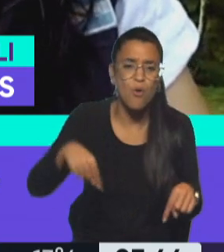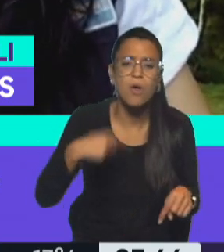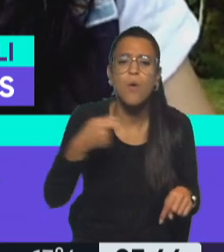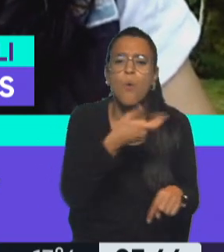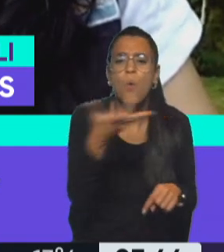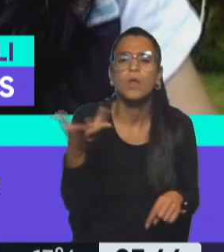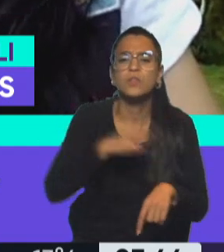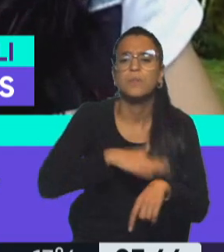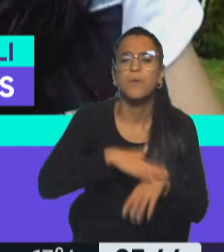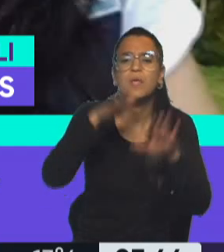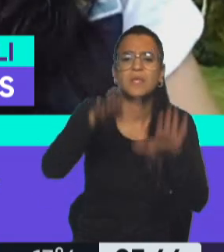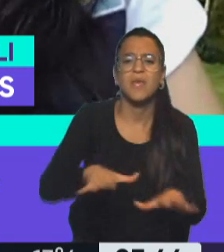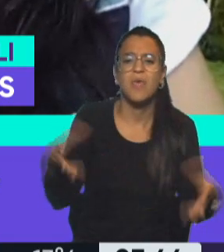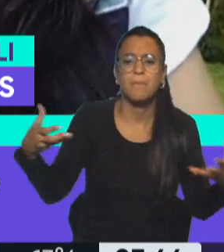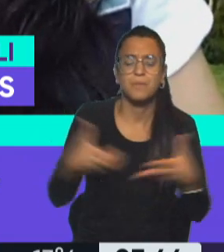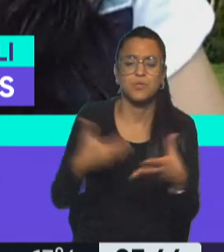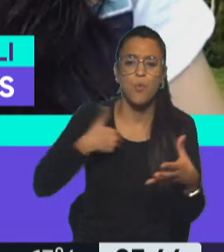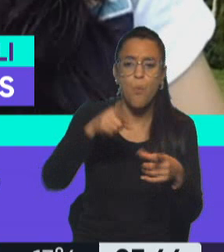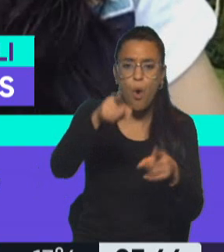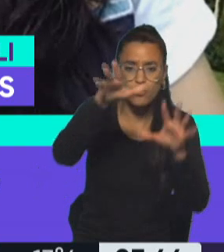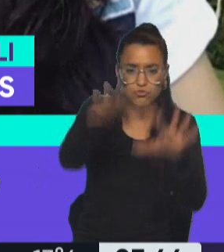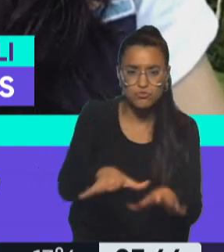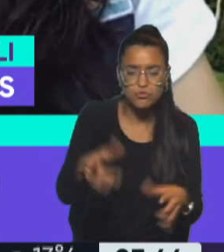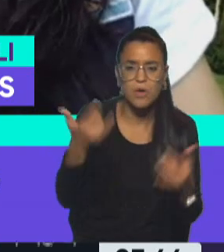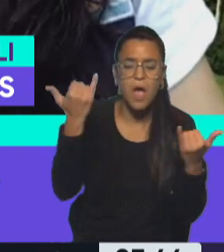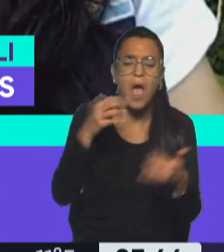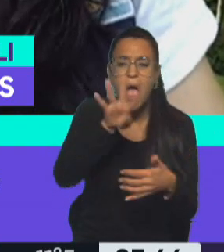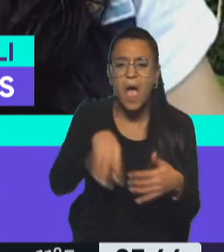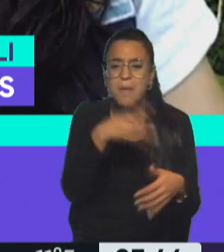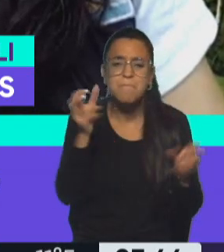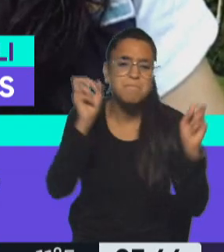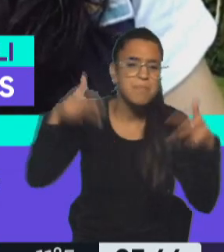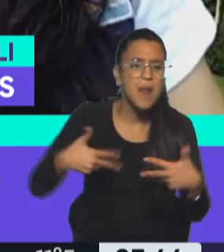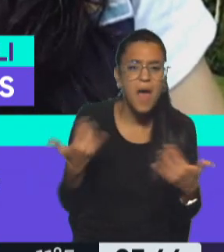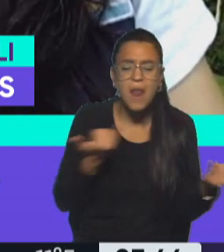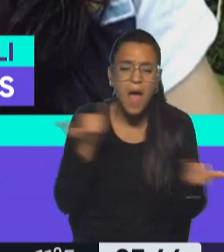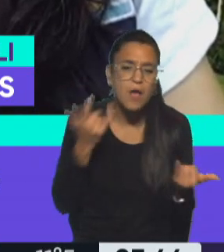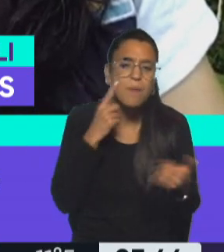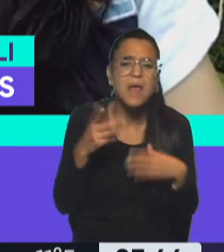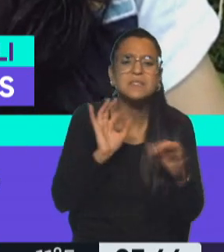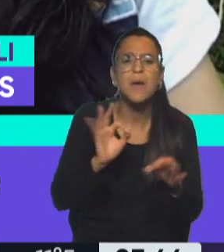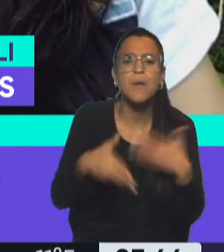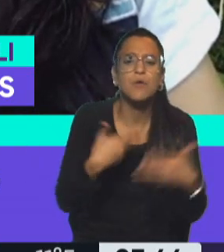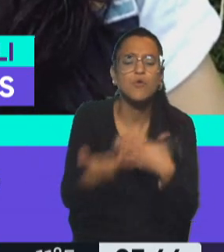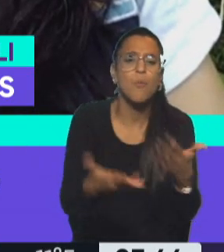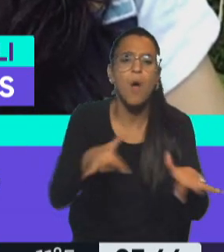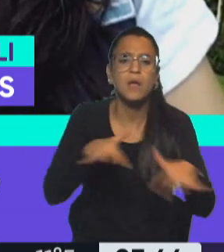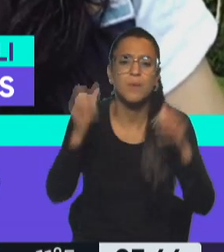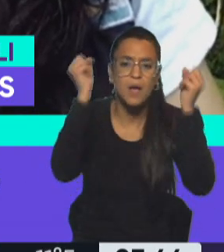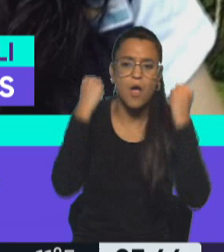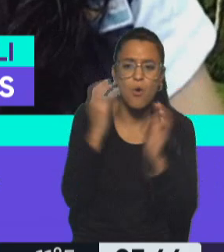tiempo piensa quedarse la misión argentina? Vos en particular, ¿hay algún cronograma como para saber cómo sigue la actividad de nuestros cascos